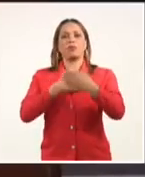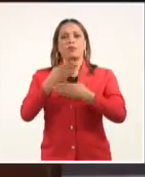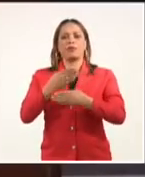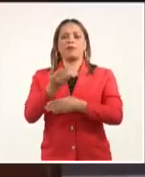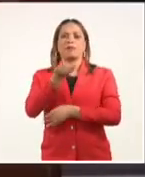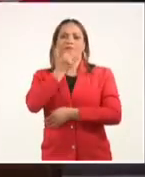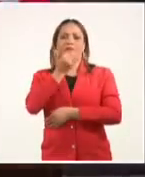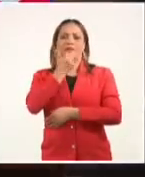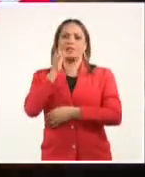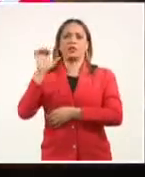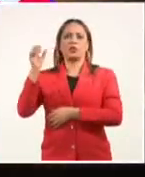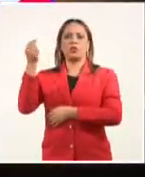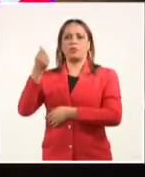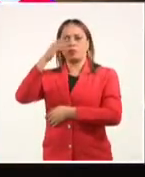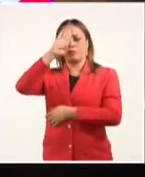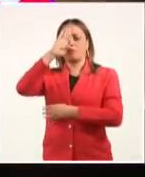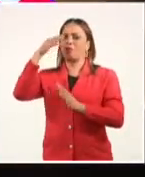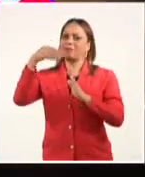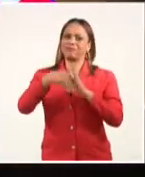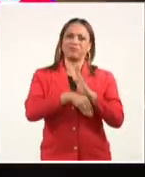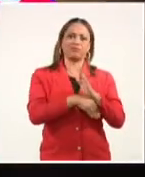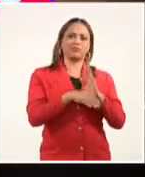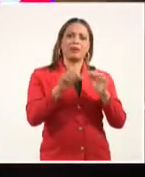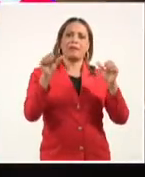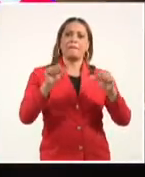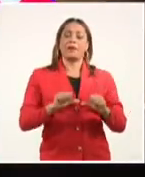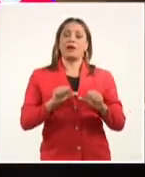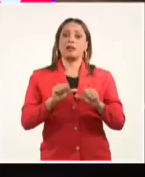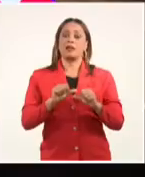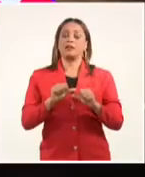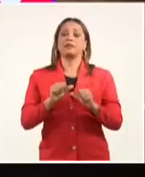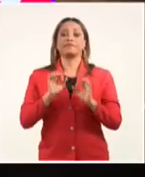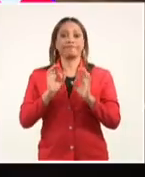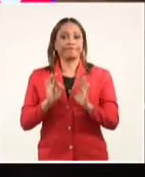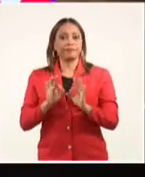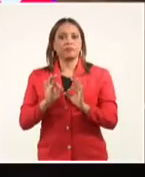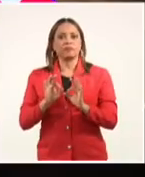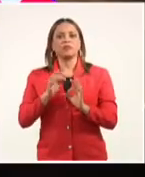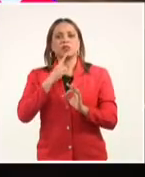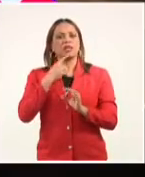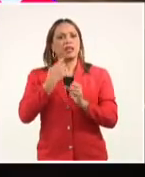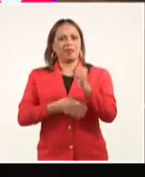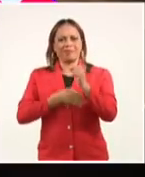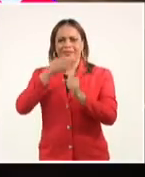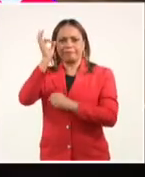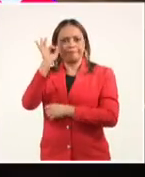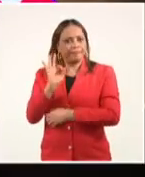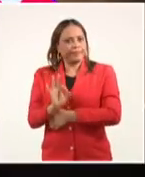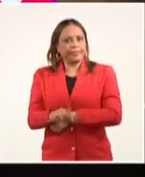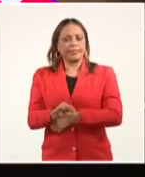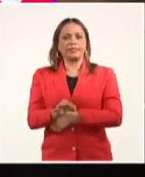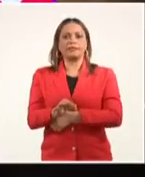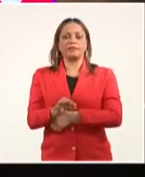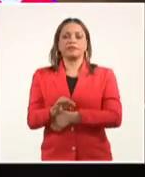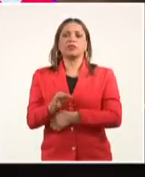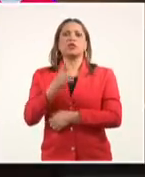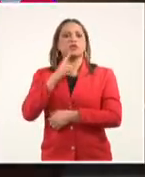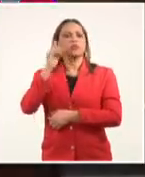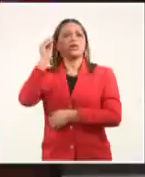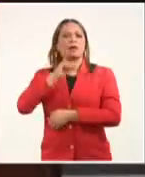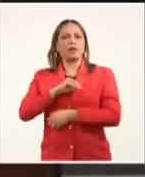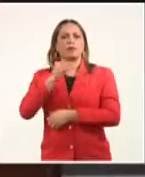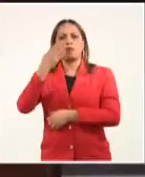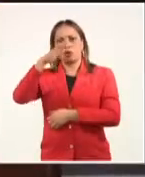nuestra economía. No tengan dudas de esta realidad. Aunque el enemigo